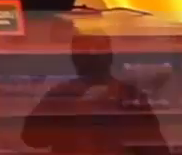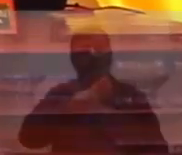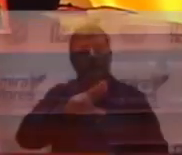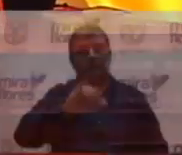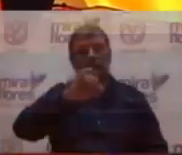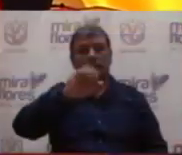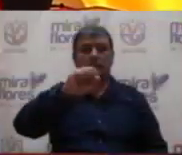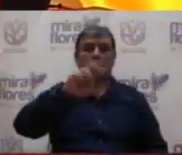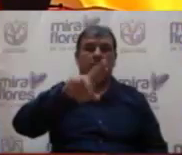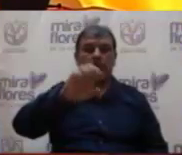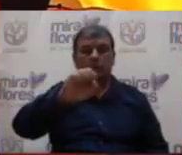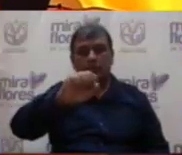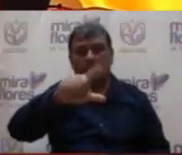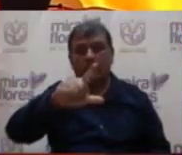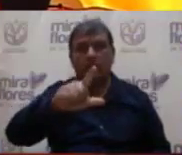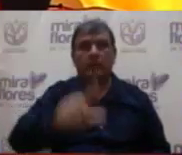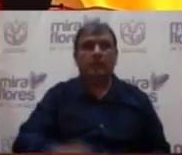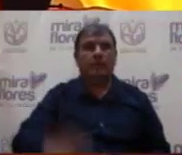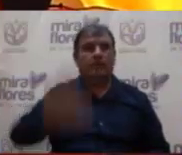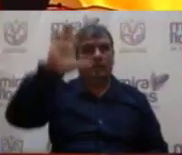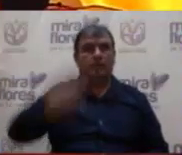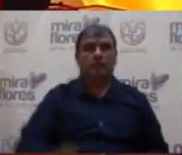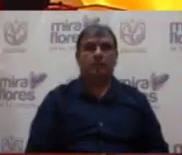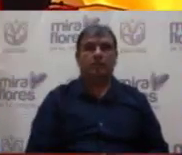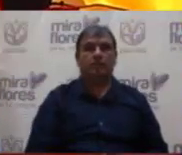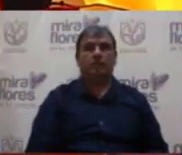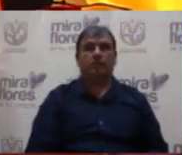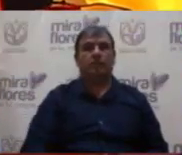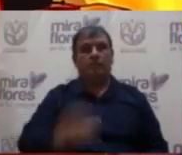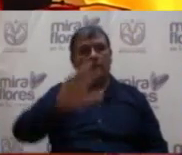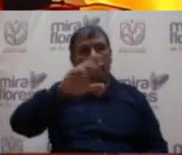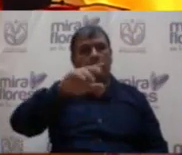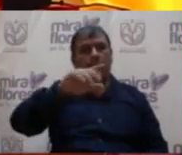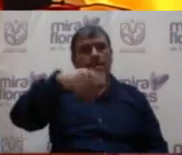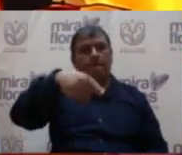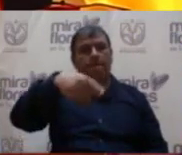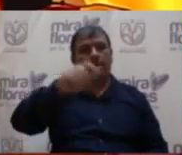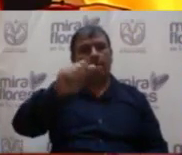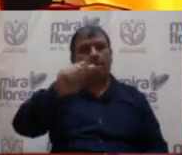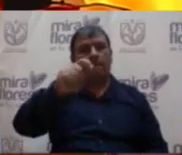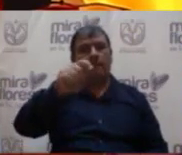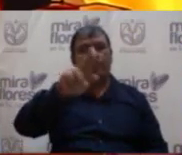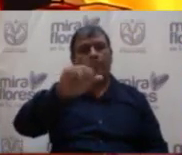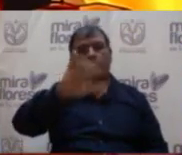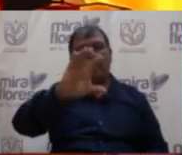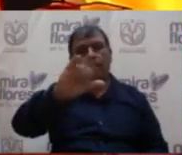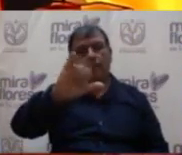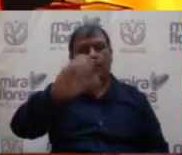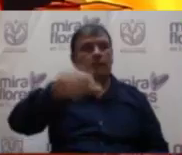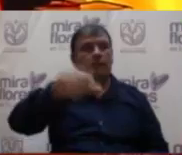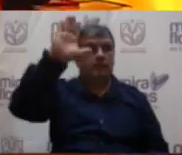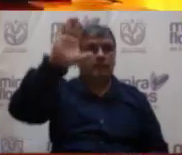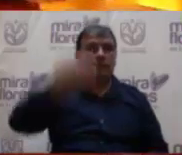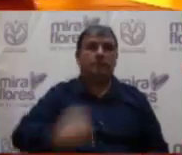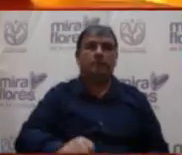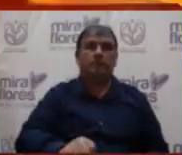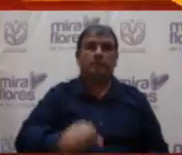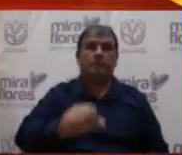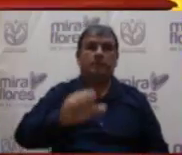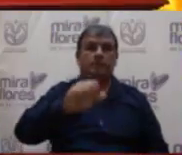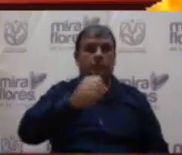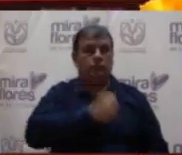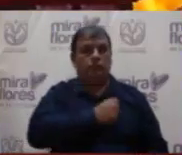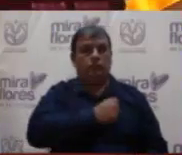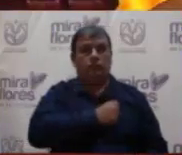Señor Israel Orlando Acuña Wong Coquis. Señora Patricia María del Río Jiménez de Olavide.